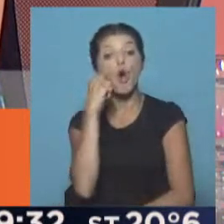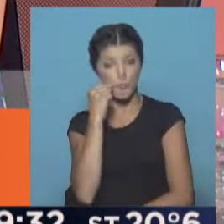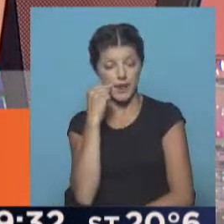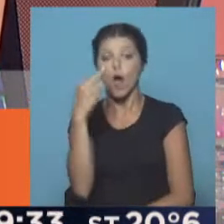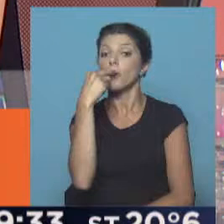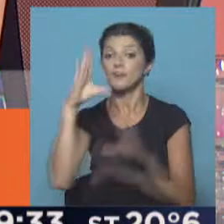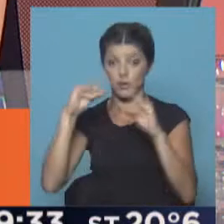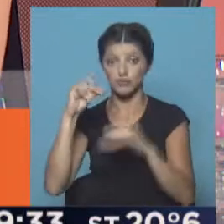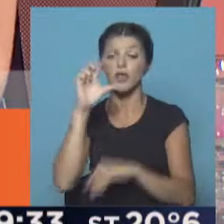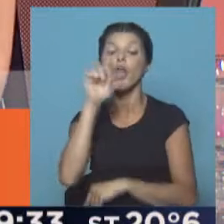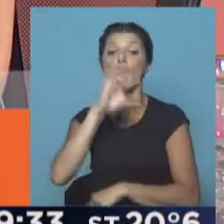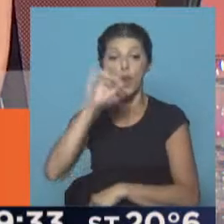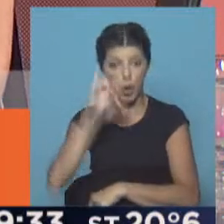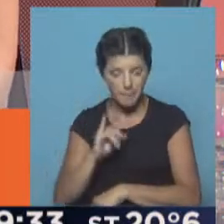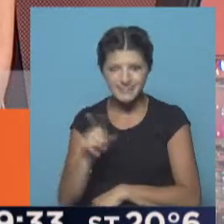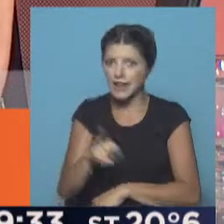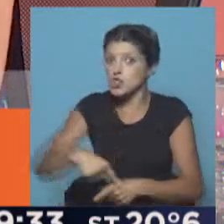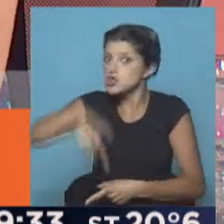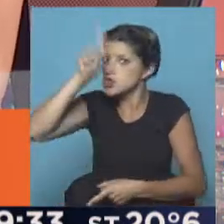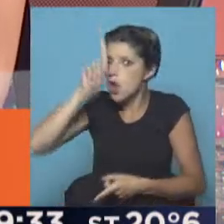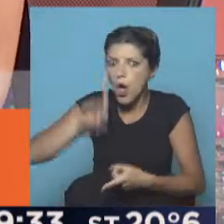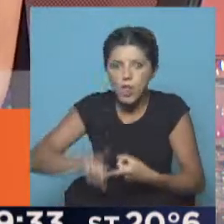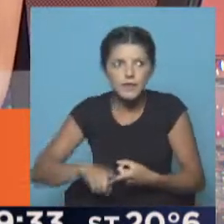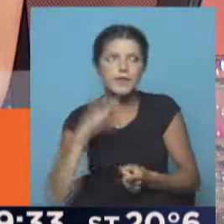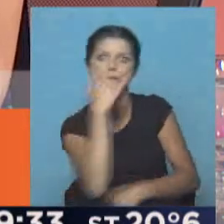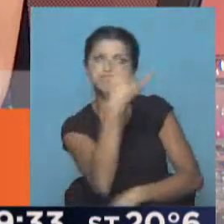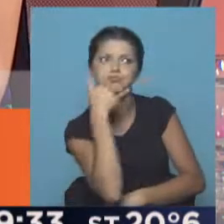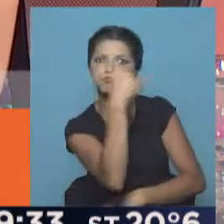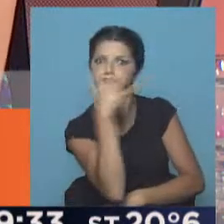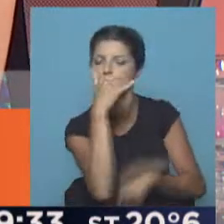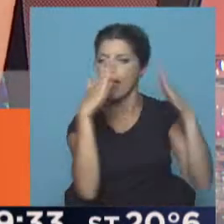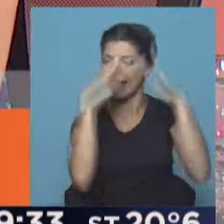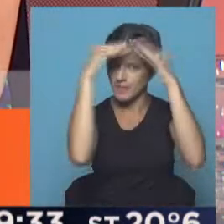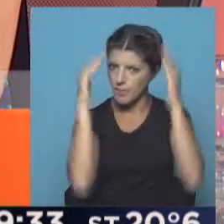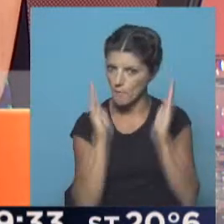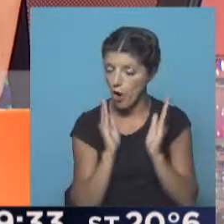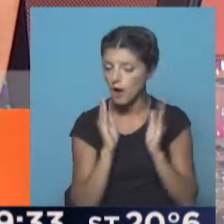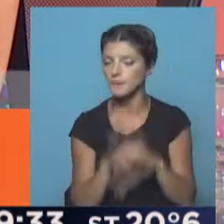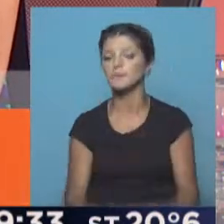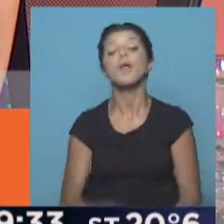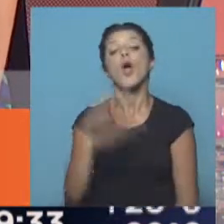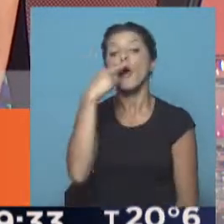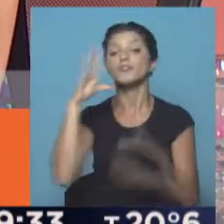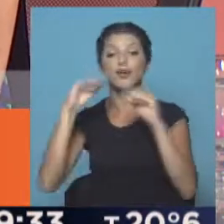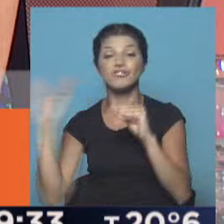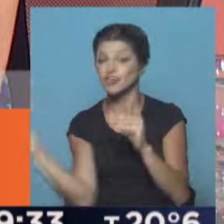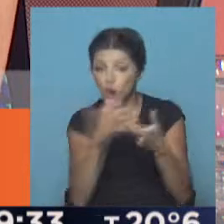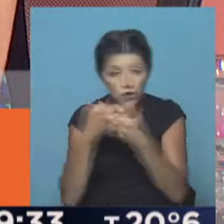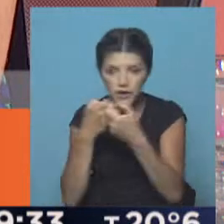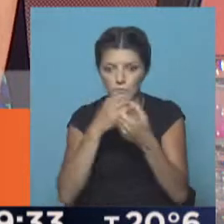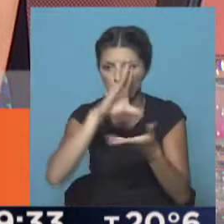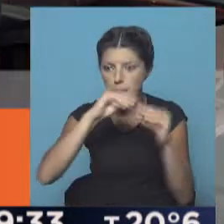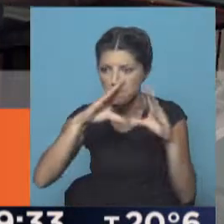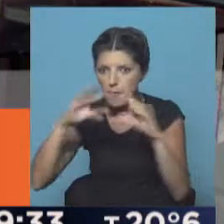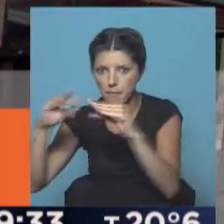noche tuvo un día muy intenso, habló todo el día con las monjas en el convento, a las 11 de la noche apaga todos sus teléfonos, y